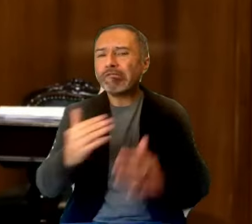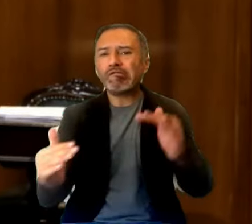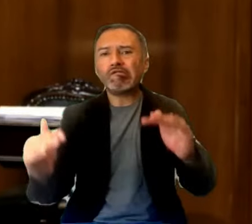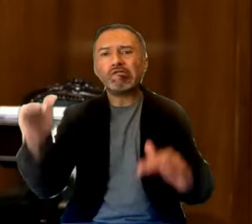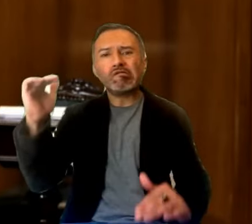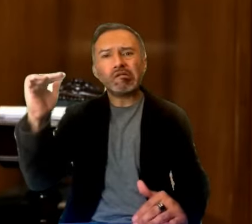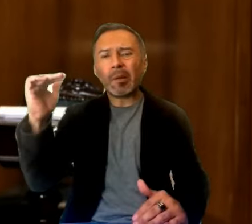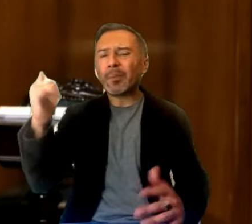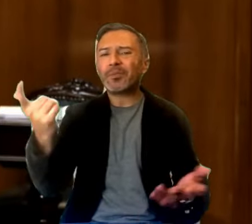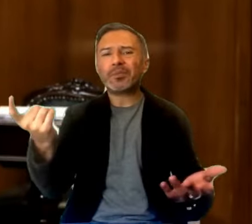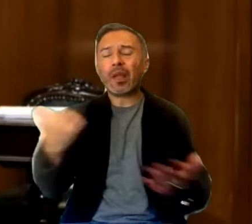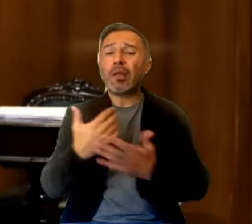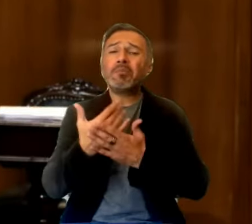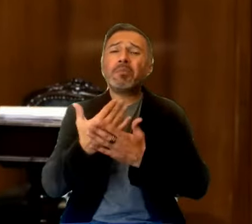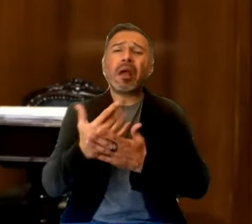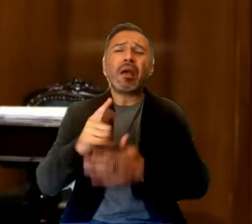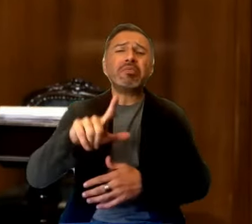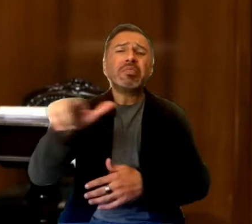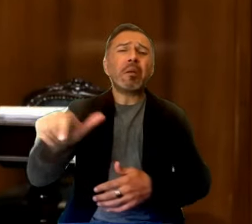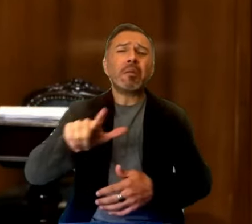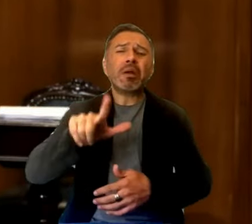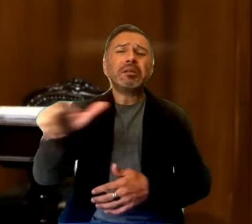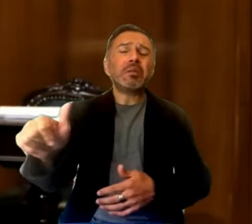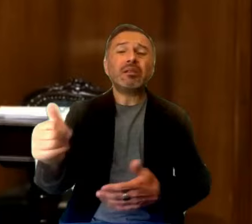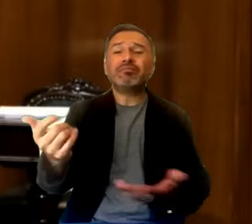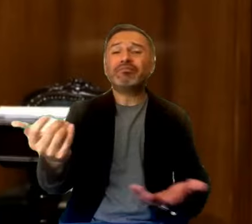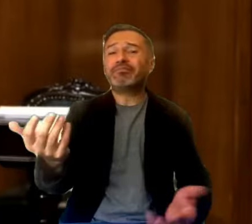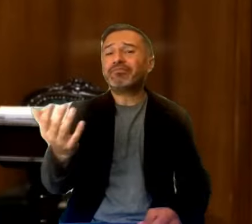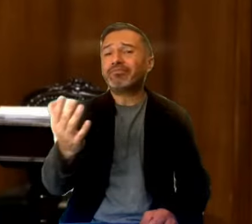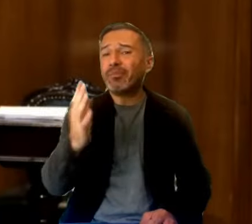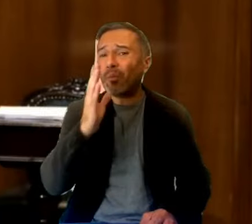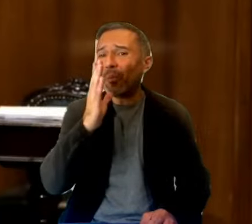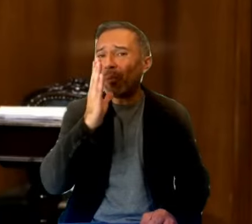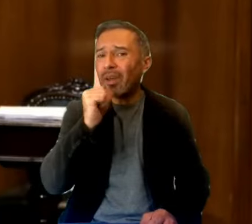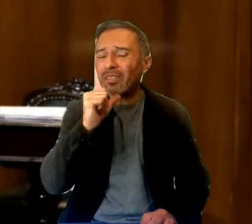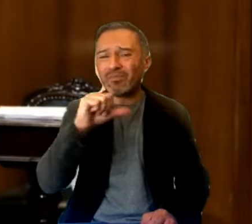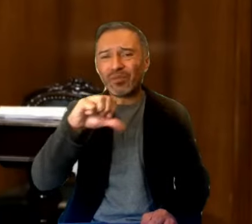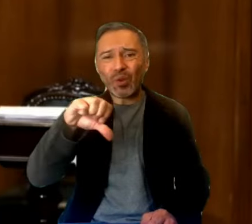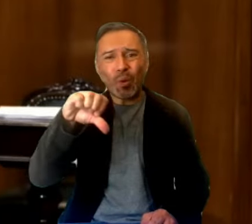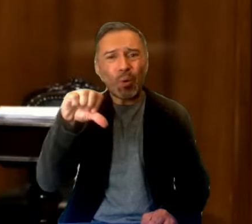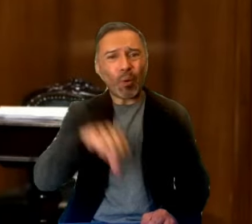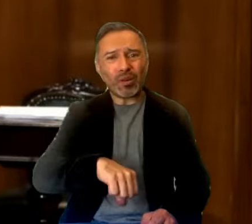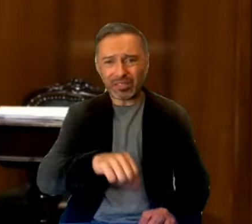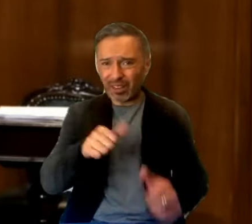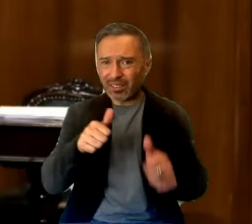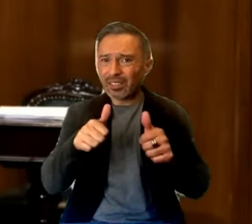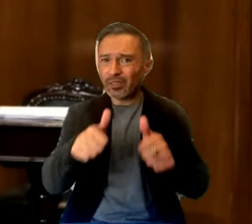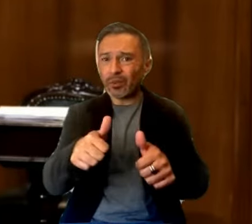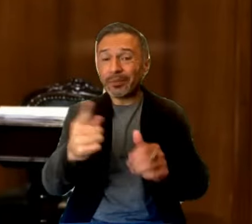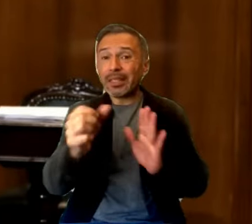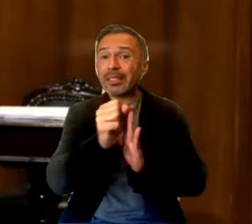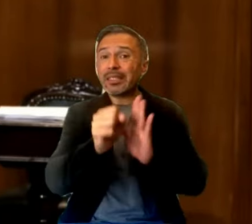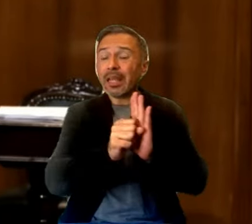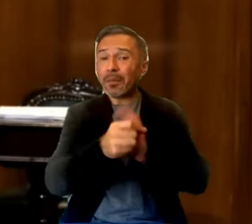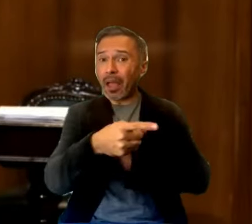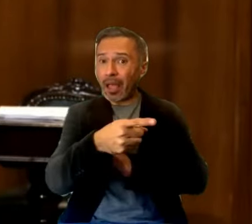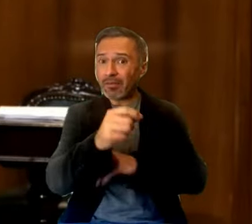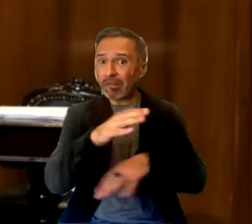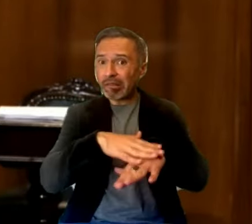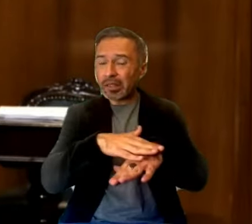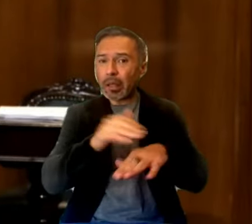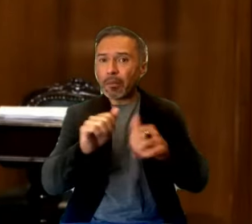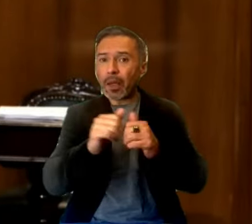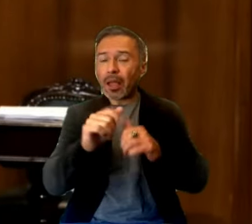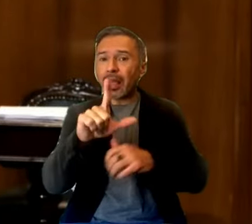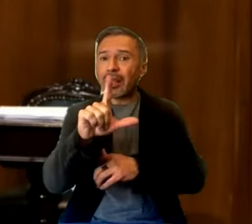Hace tiempo que el sistema Lerma se ha ido agotando. Eso no lo notamos tanto porque el sistema